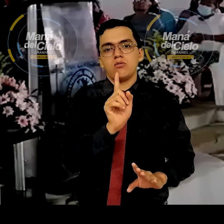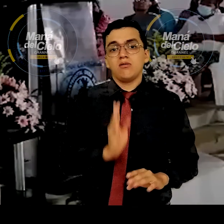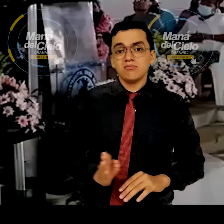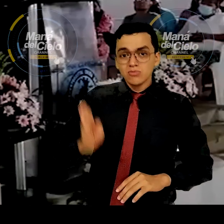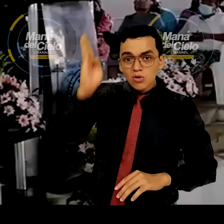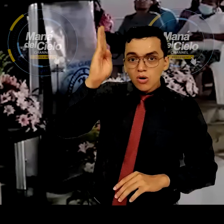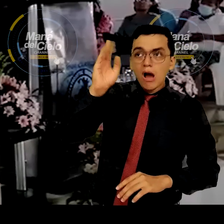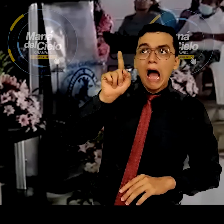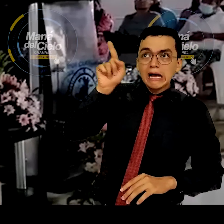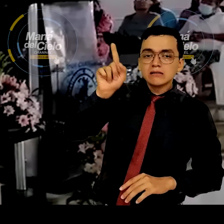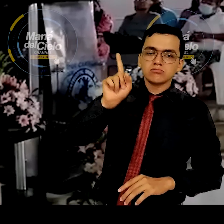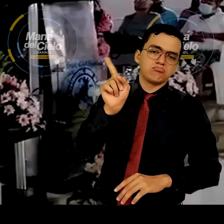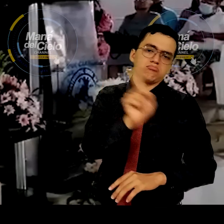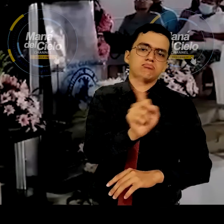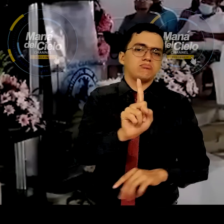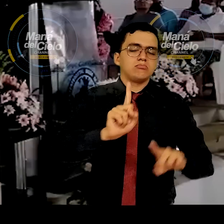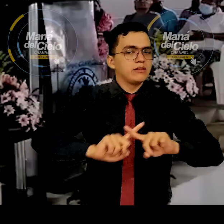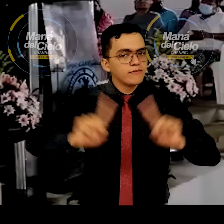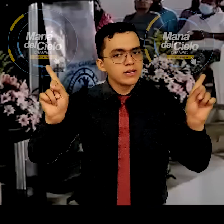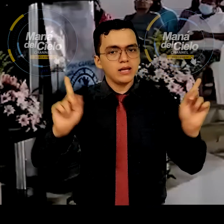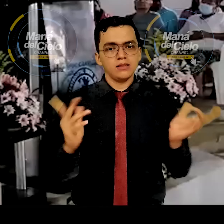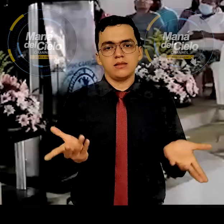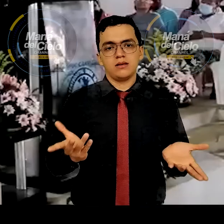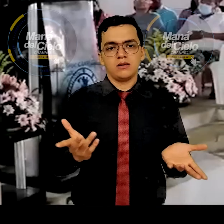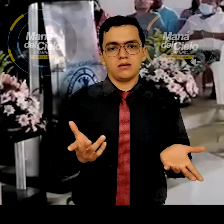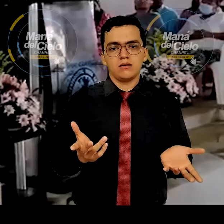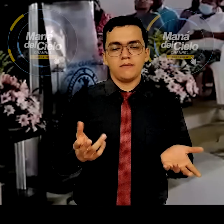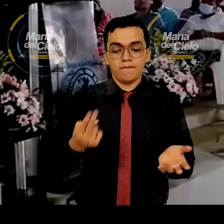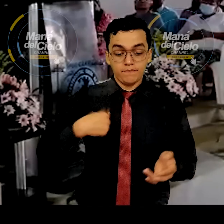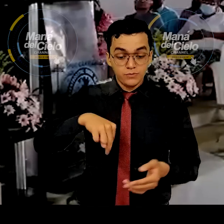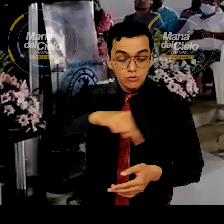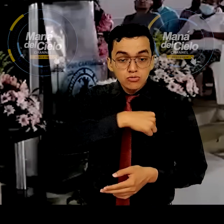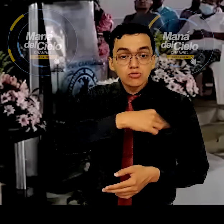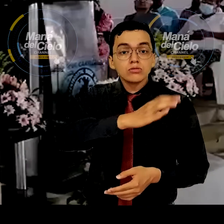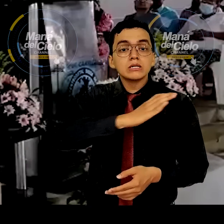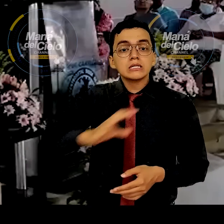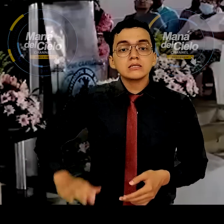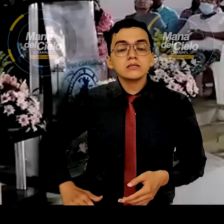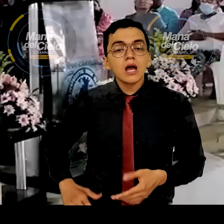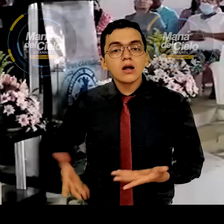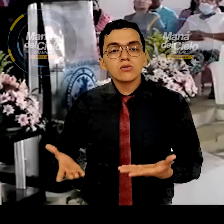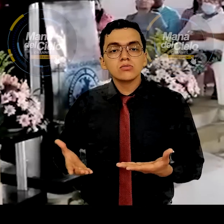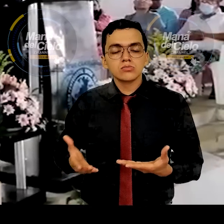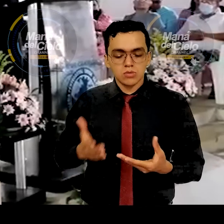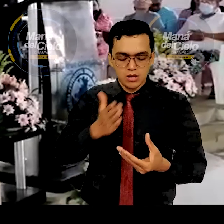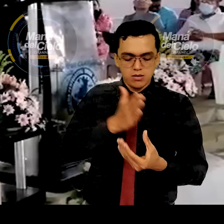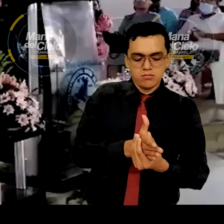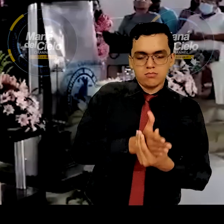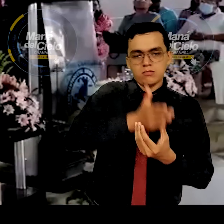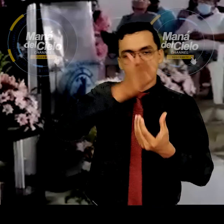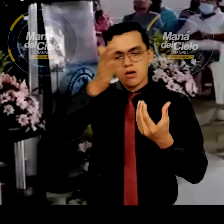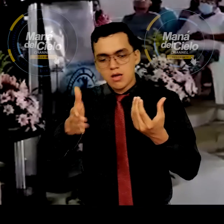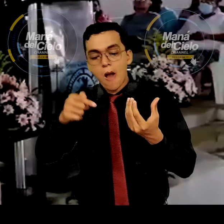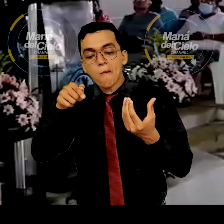Nosotros necesitamos ser cristianos. El cristianismo empieza en el libro de los hechos para adelante.